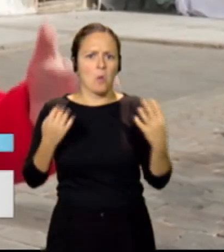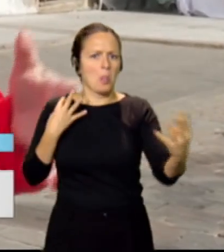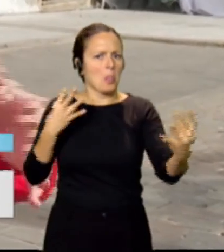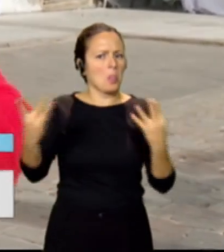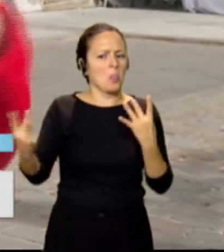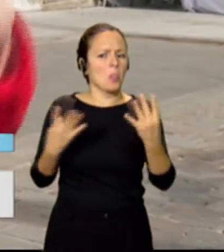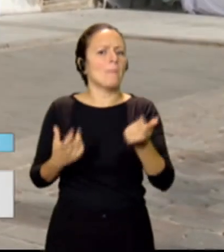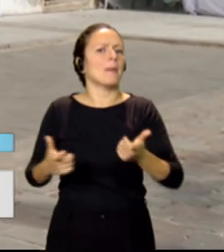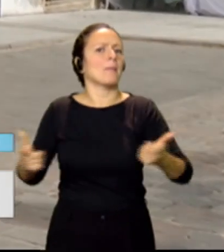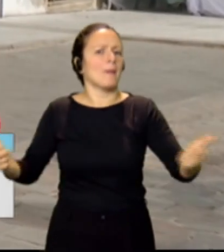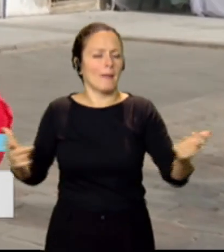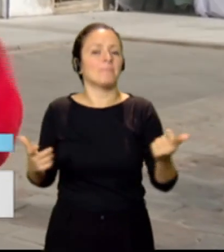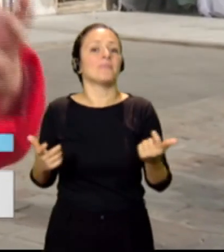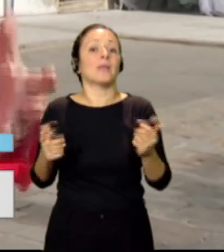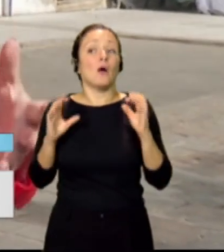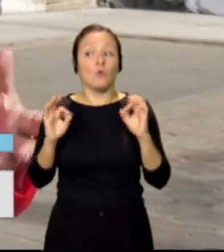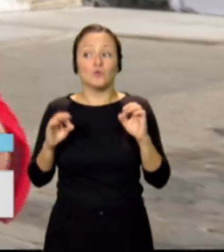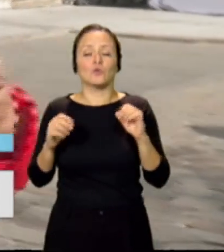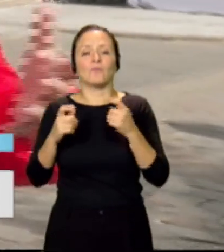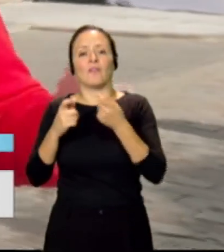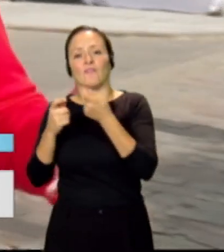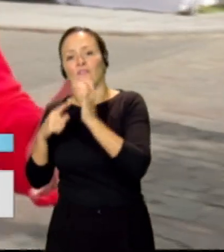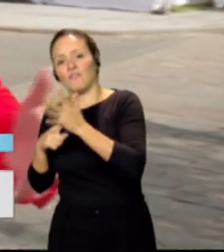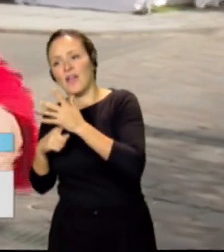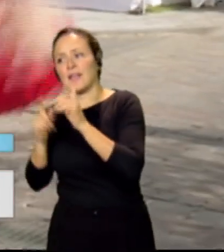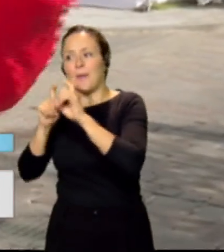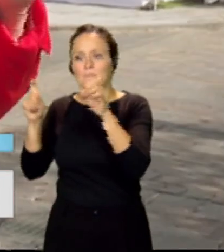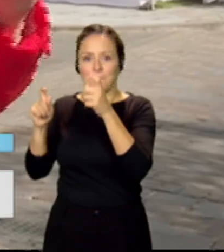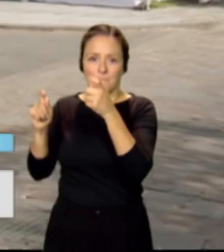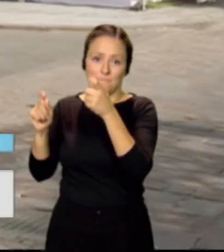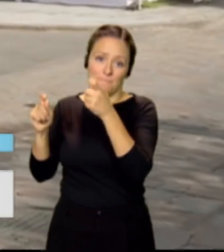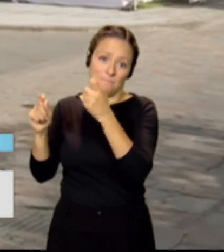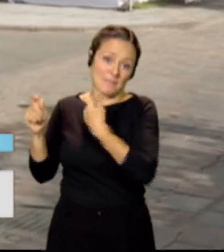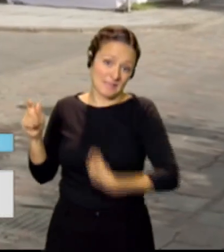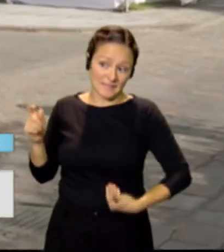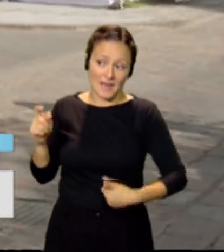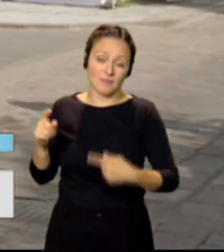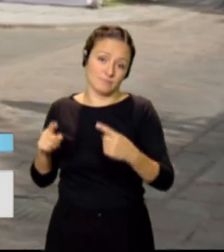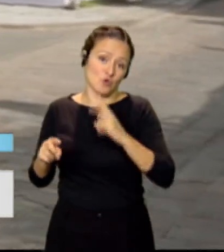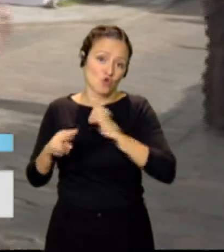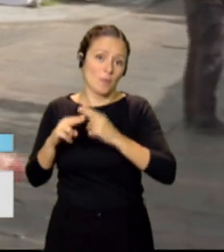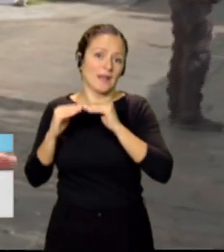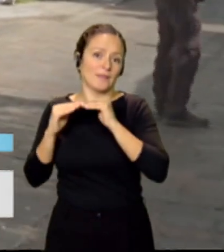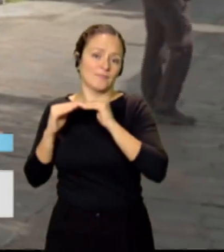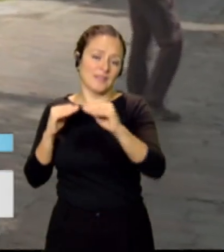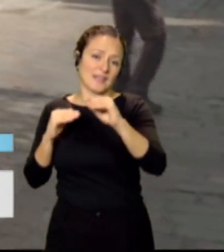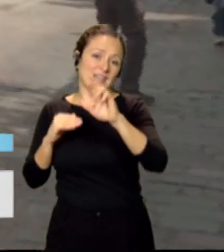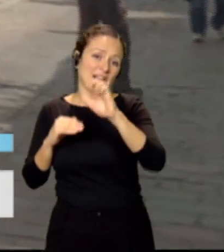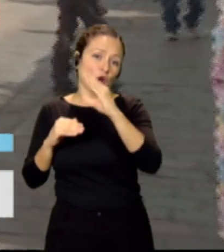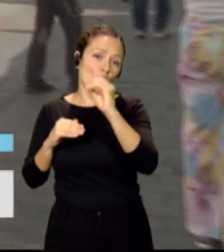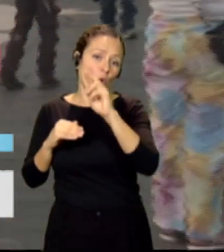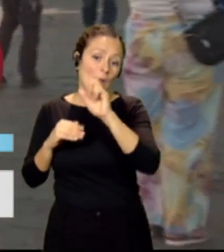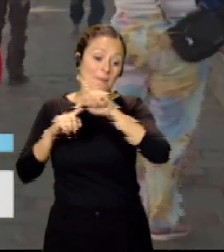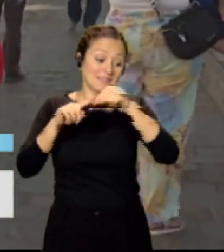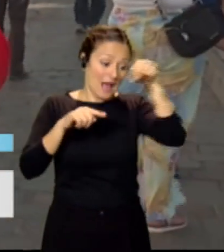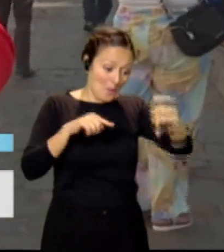venir hasta aquí. Ahora mismo pues está la Feria Empresarial, la Recova y más abajo en el barranco tenemos la Feria de Ganado y también